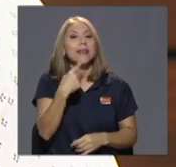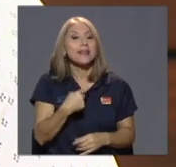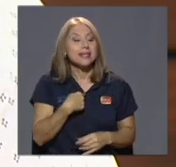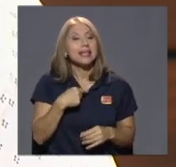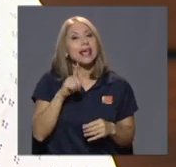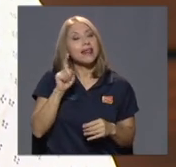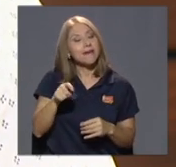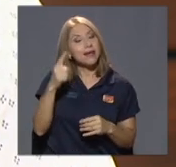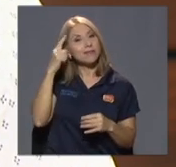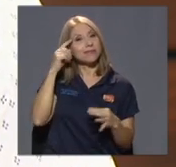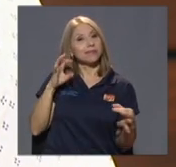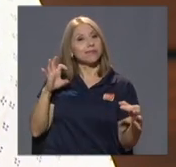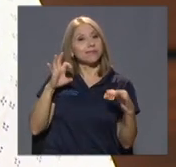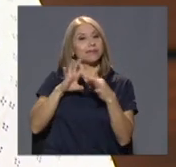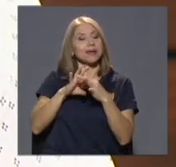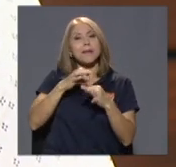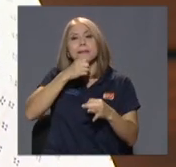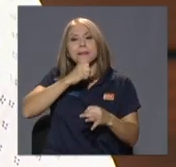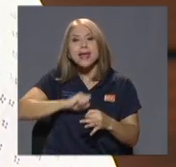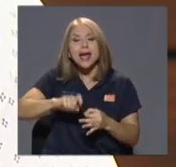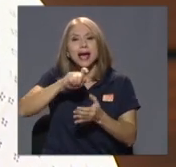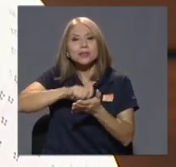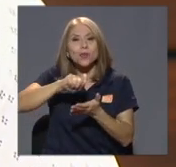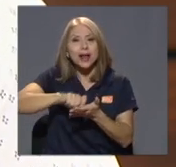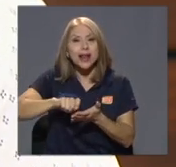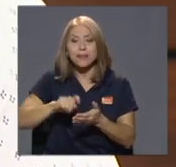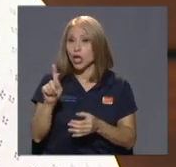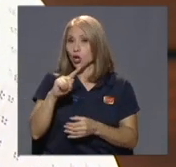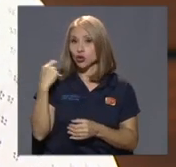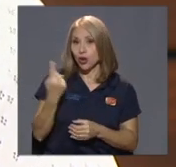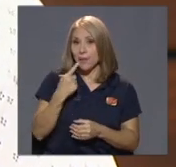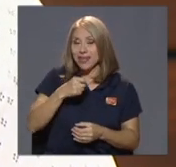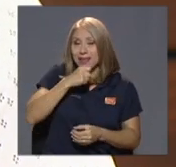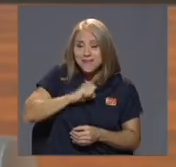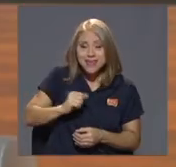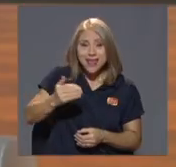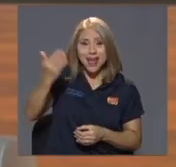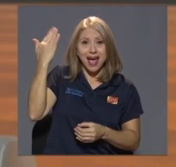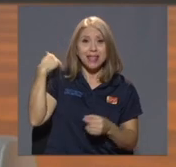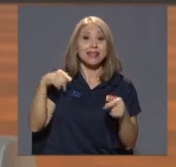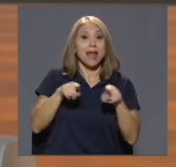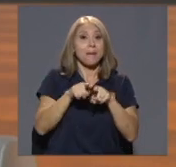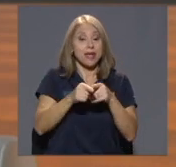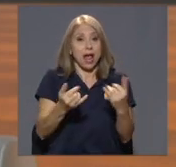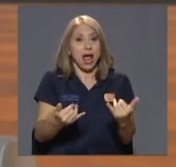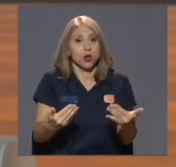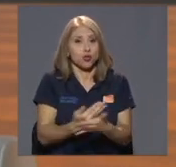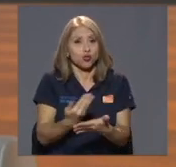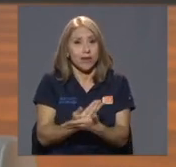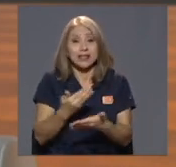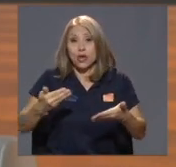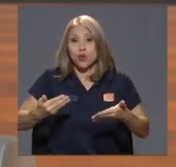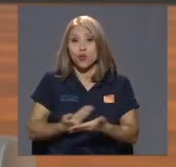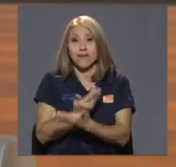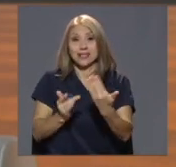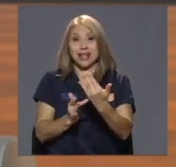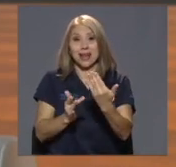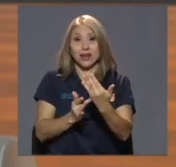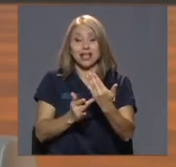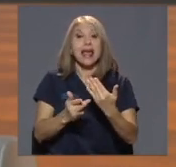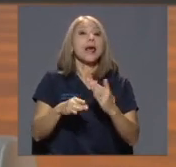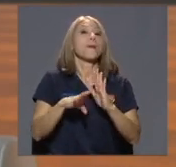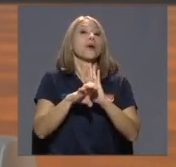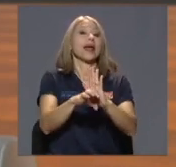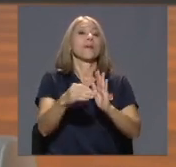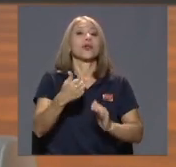o potencialidades a desarrollar? No solo de la vieja escuela, también de las nuevas tecnologías. Tenemos un nuevo canal de Telegram, por